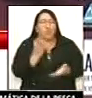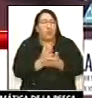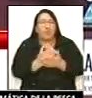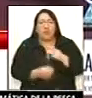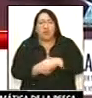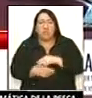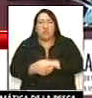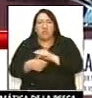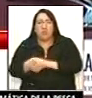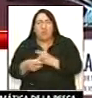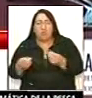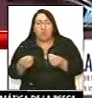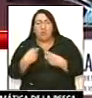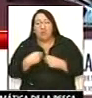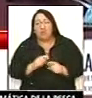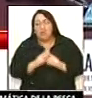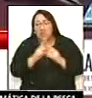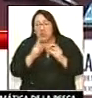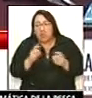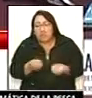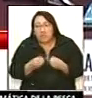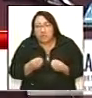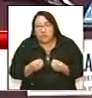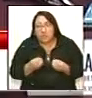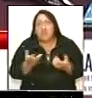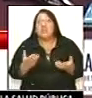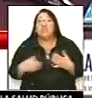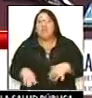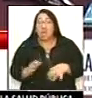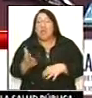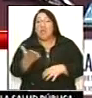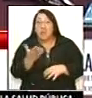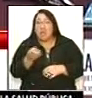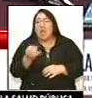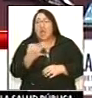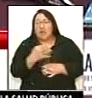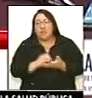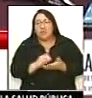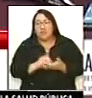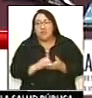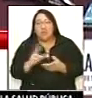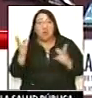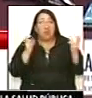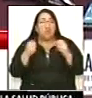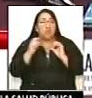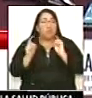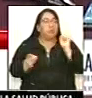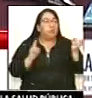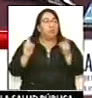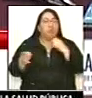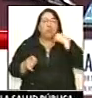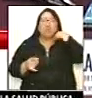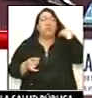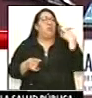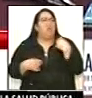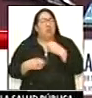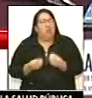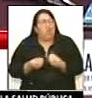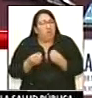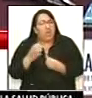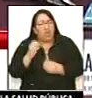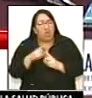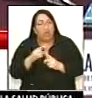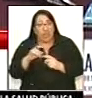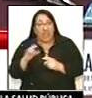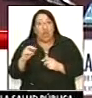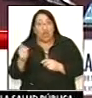de los diablos. La pregunta es qué fue lo que se hizo. Y si hemos reclamado varias veces y no hemos sido escuchados, lo hemos planteado, que por qué la Contraloría, como